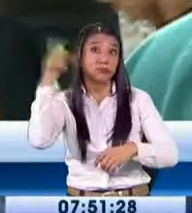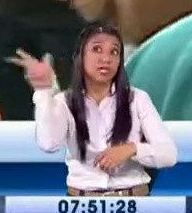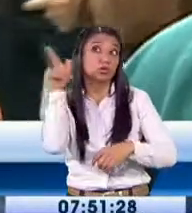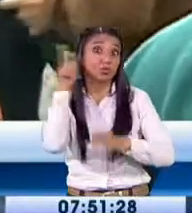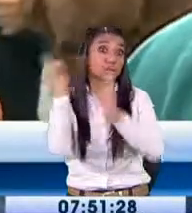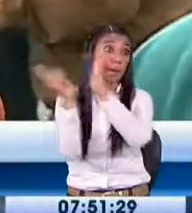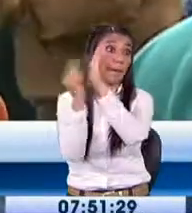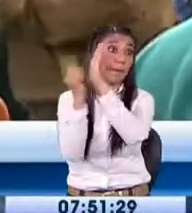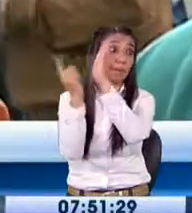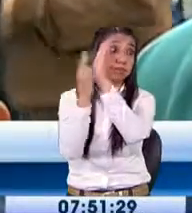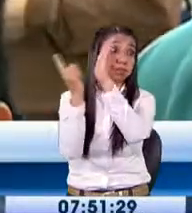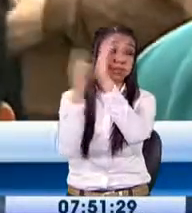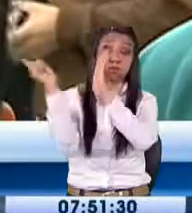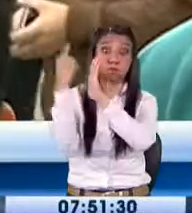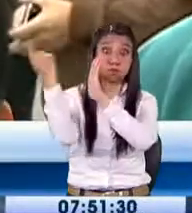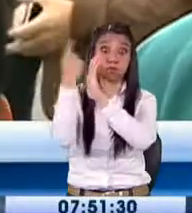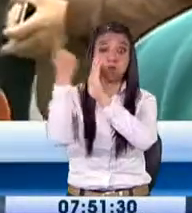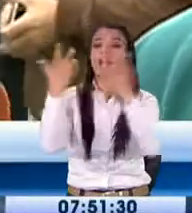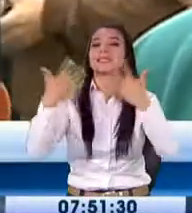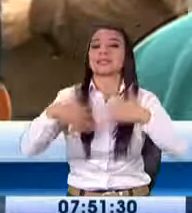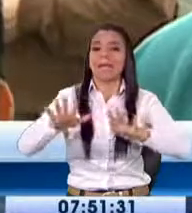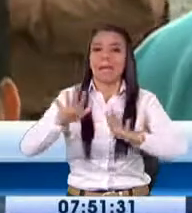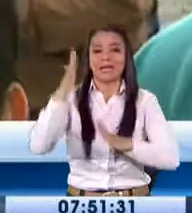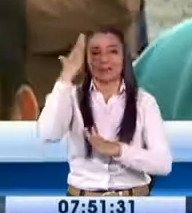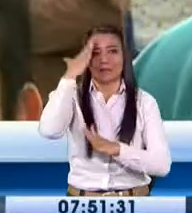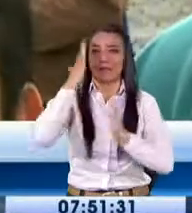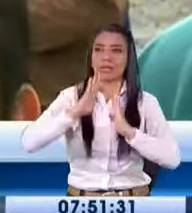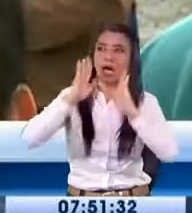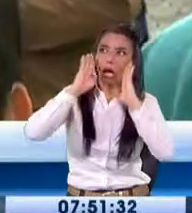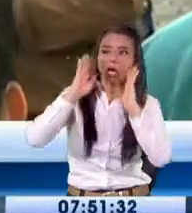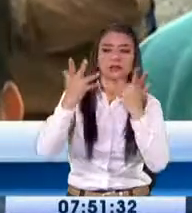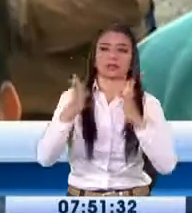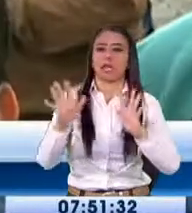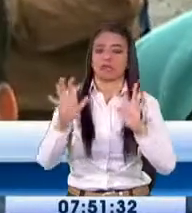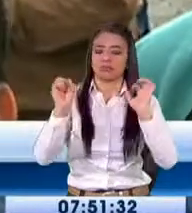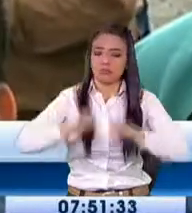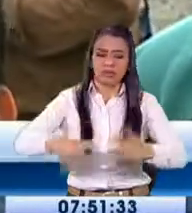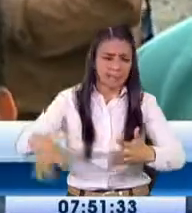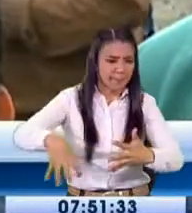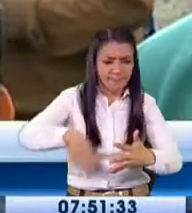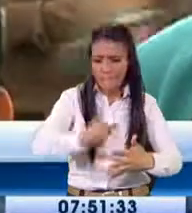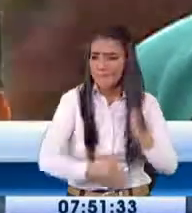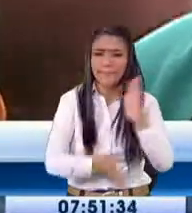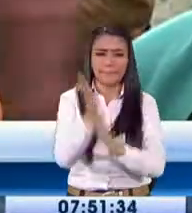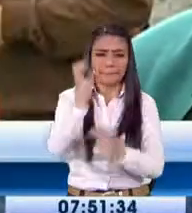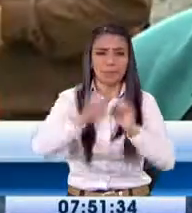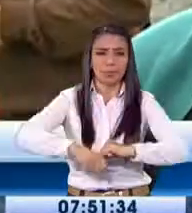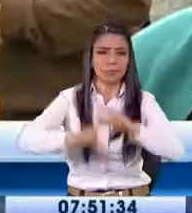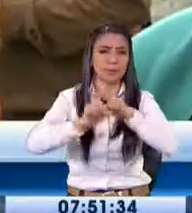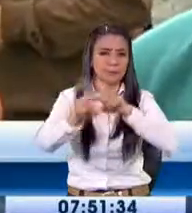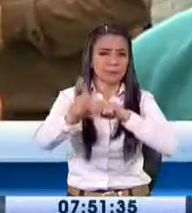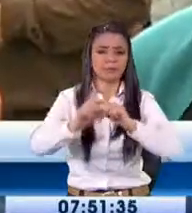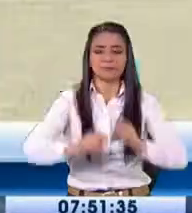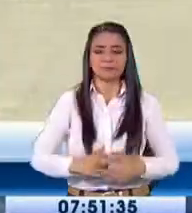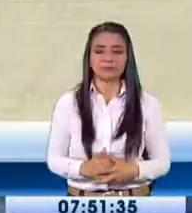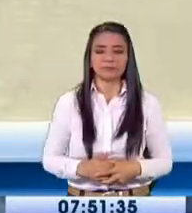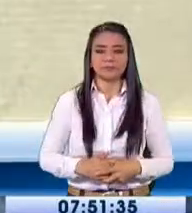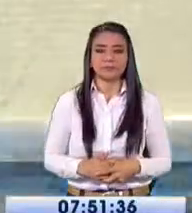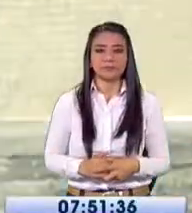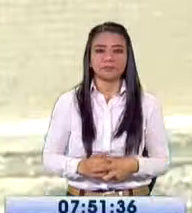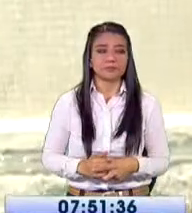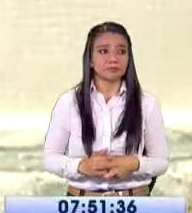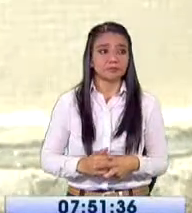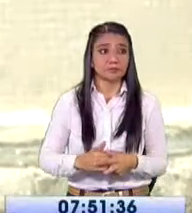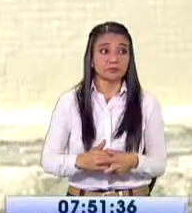las alarmas, y con eso nosotros ya estamos atentos para tomar acción inmediata y poder evacuar desde nuestras casas. En